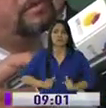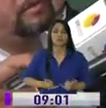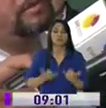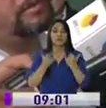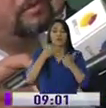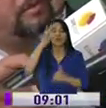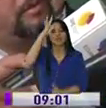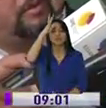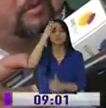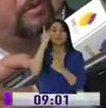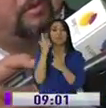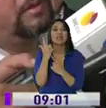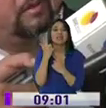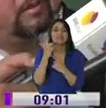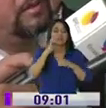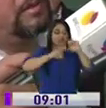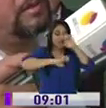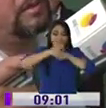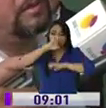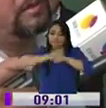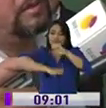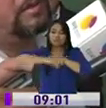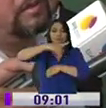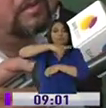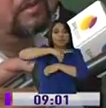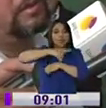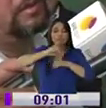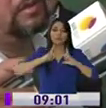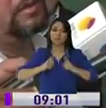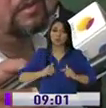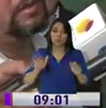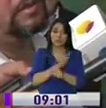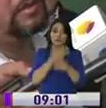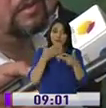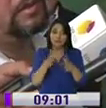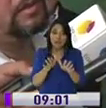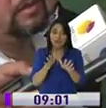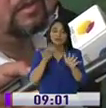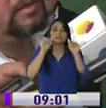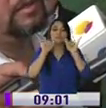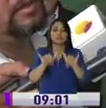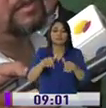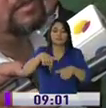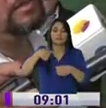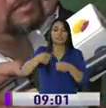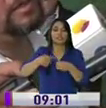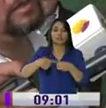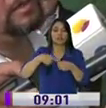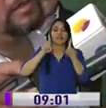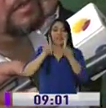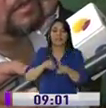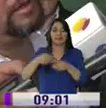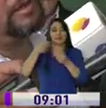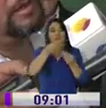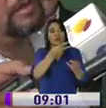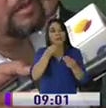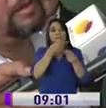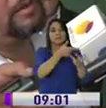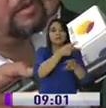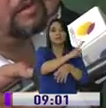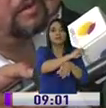militar a hacerse unos chequeos médicos integrales y posteriormente van a quedarse aquí en la ciudad de Quito porque tendrán que rendir sus